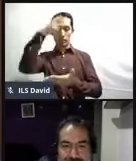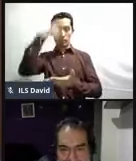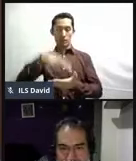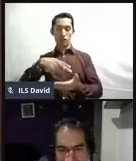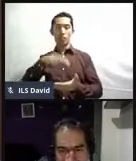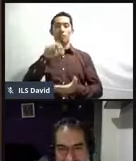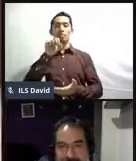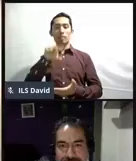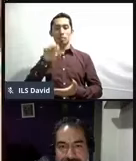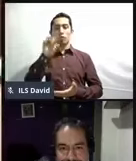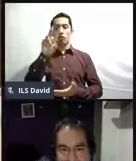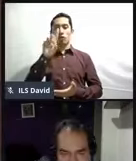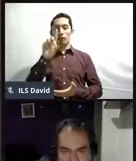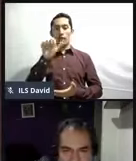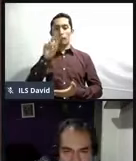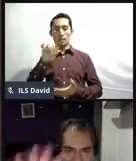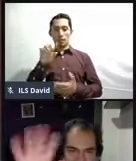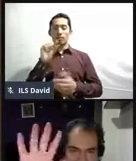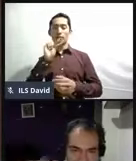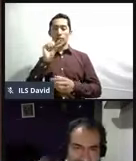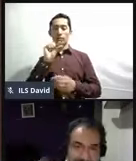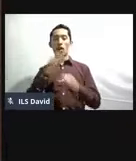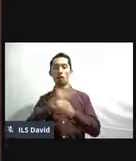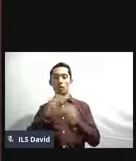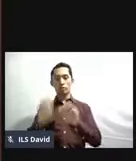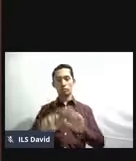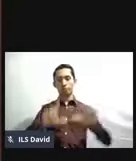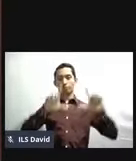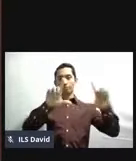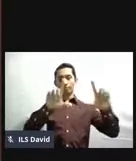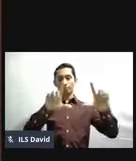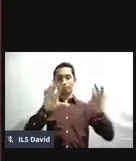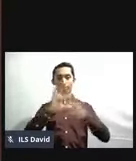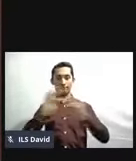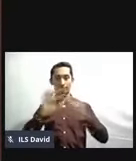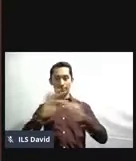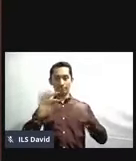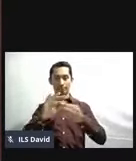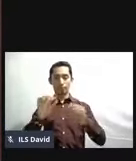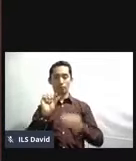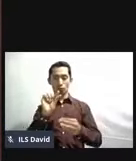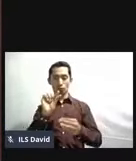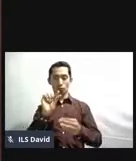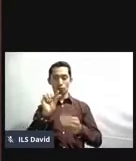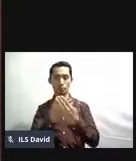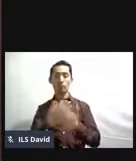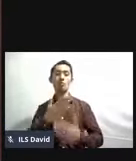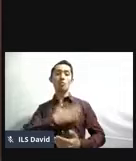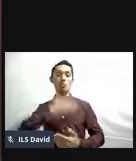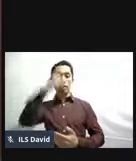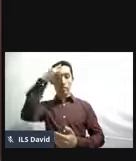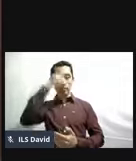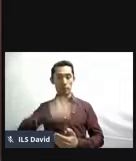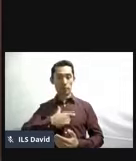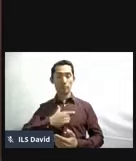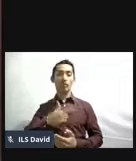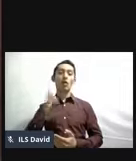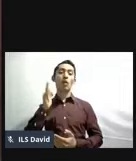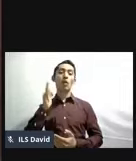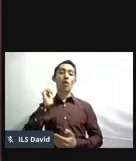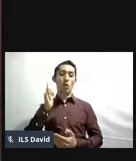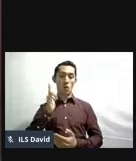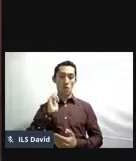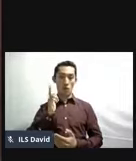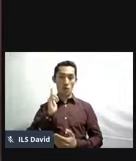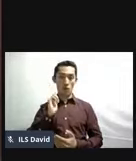y te bajo y nos vemos al ratito. Gracias hermano. Y bueno, pues buenas noches. Espero que hayan pasado un